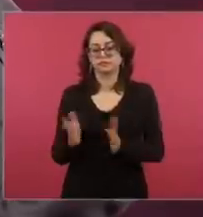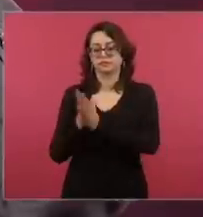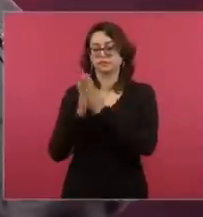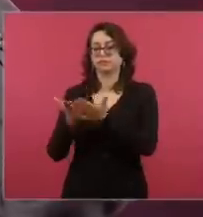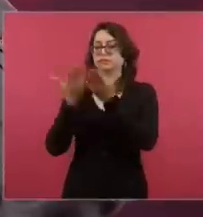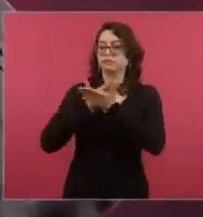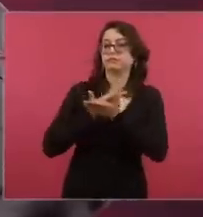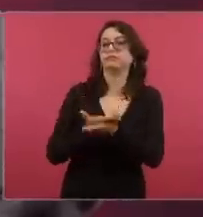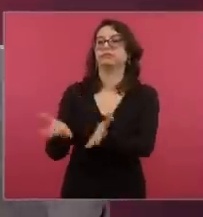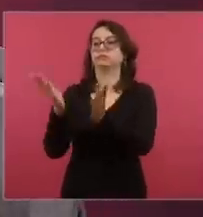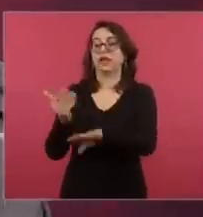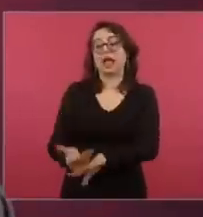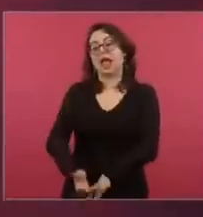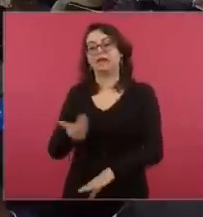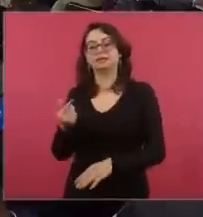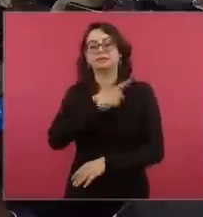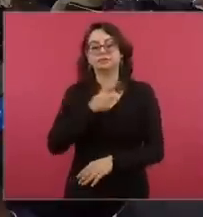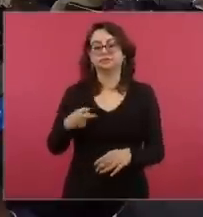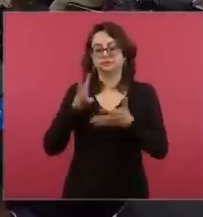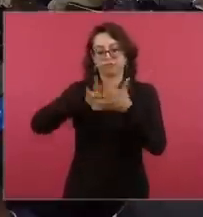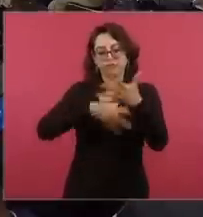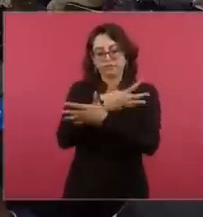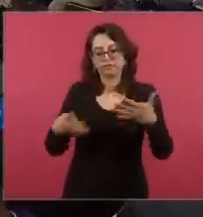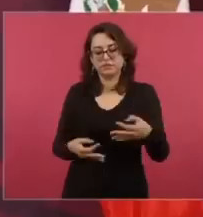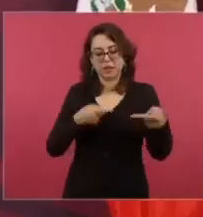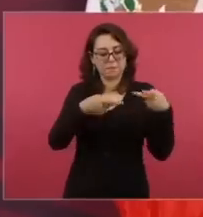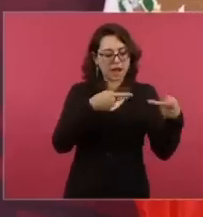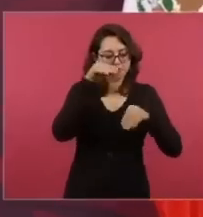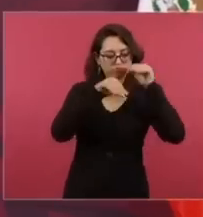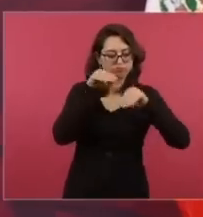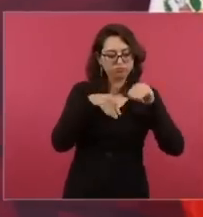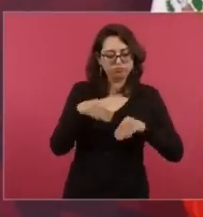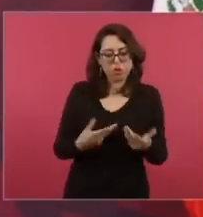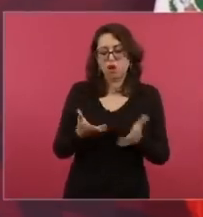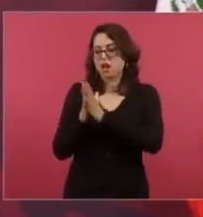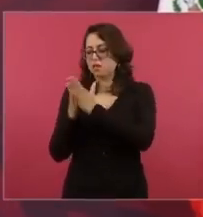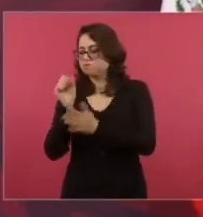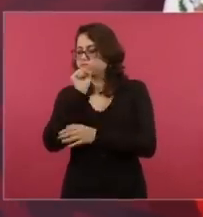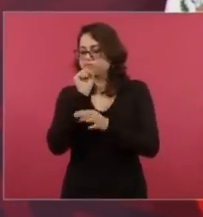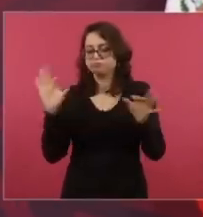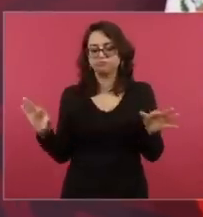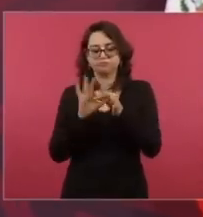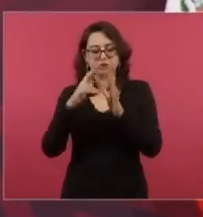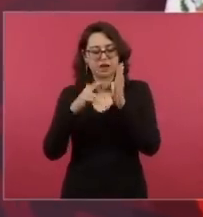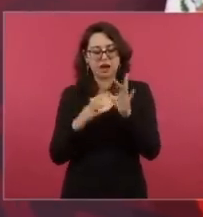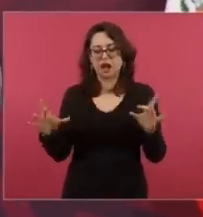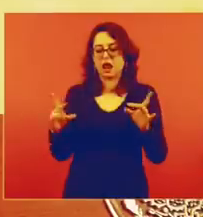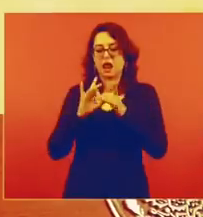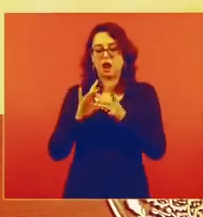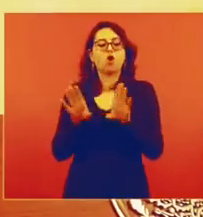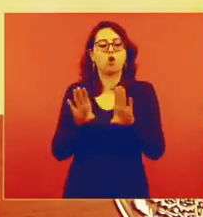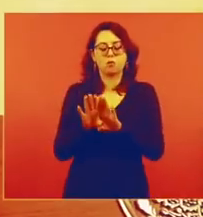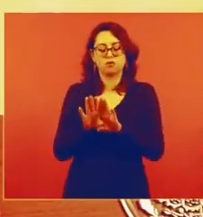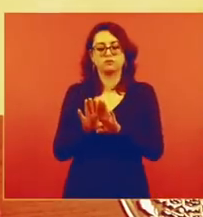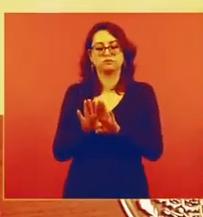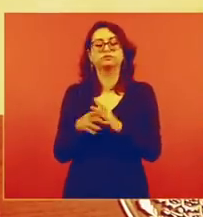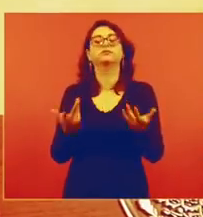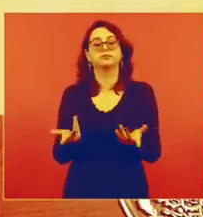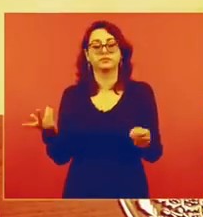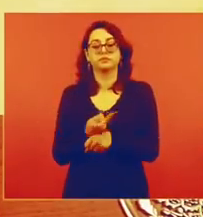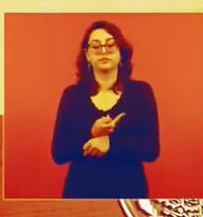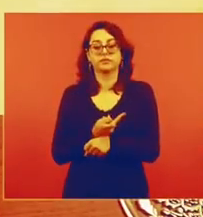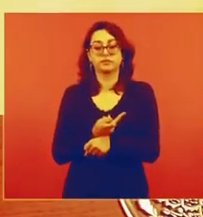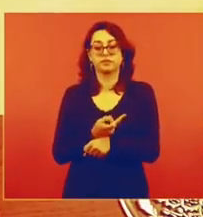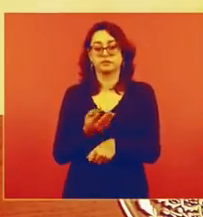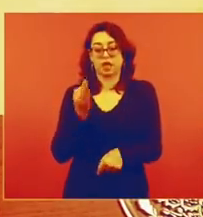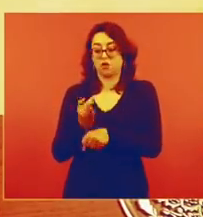conocer el documento sobre las estrategias que se llevaron a cabo para su elaboración, los lineamientos generales. Entonces, si se incumple con